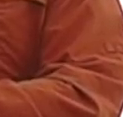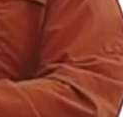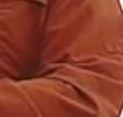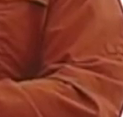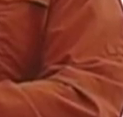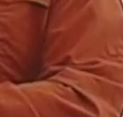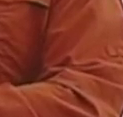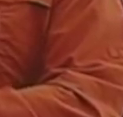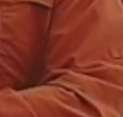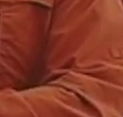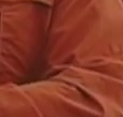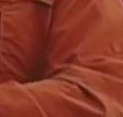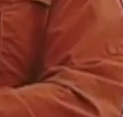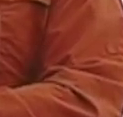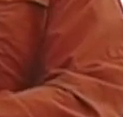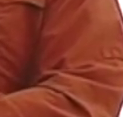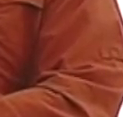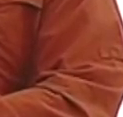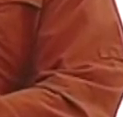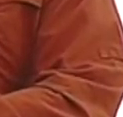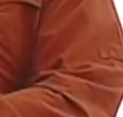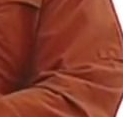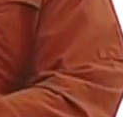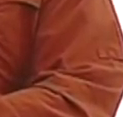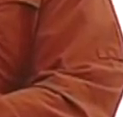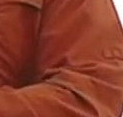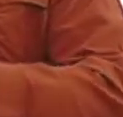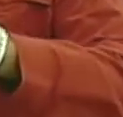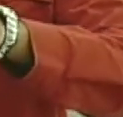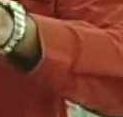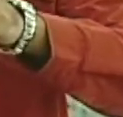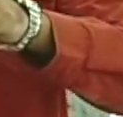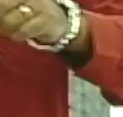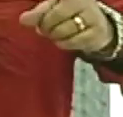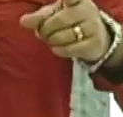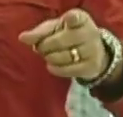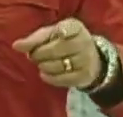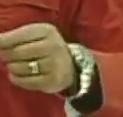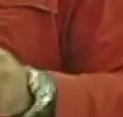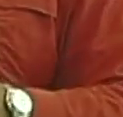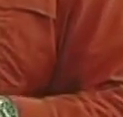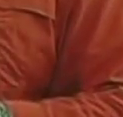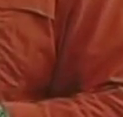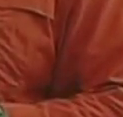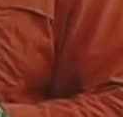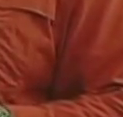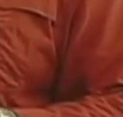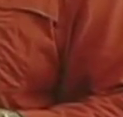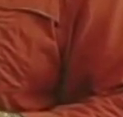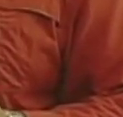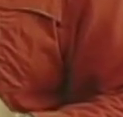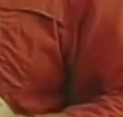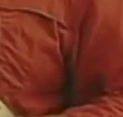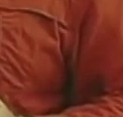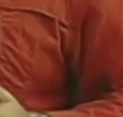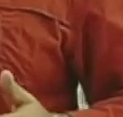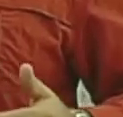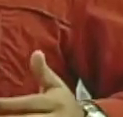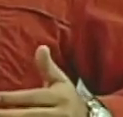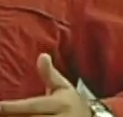de compra que hubo a nivel mundial por el Petro. Hay que esperar que culminen los 15 días, pero ya